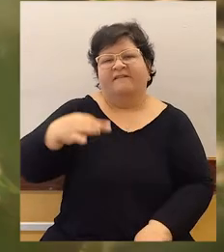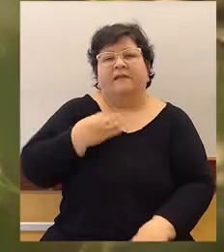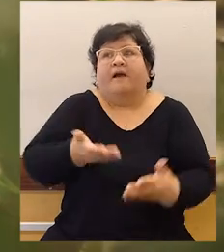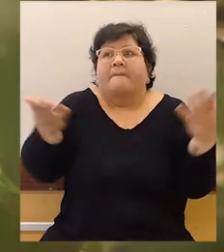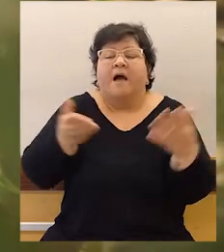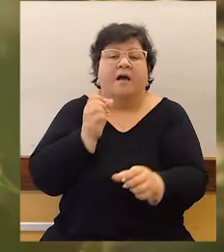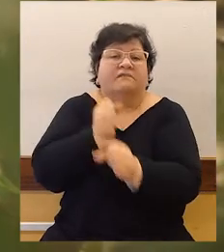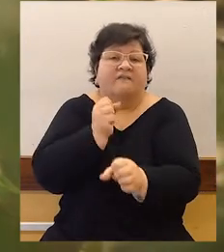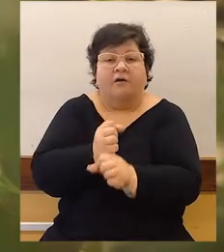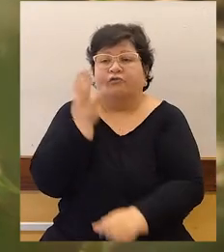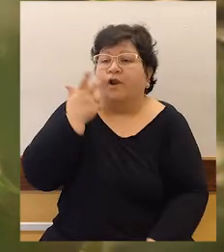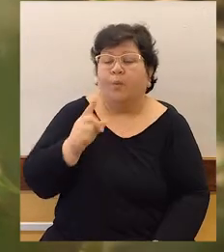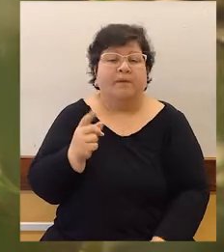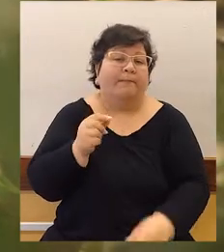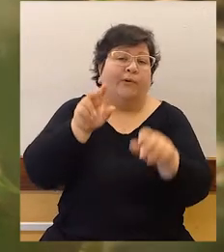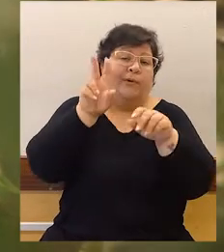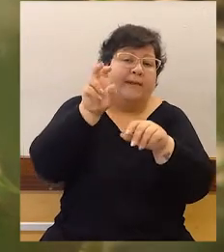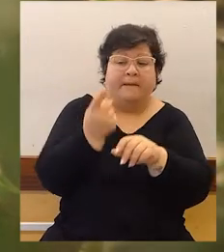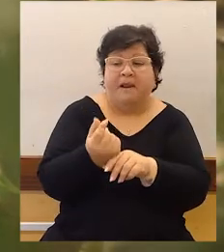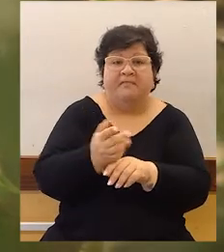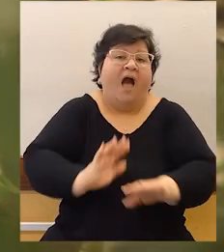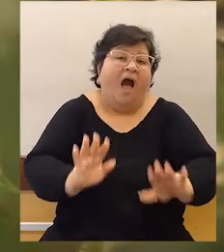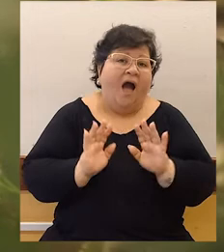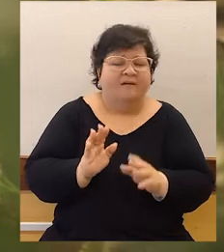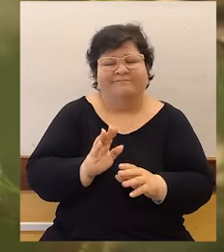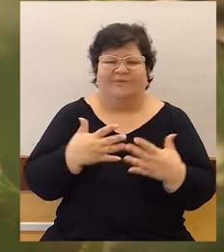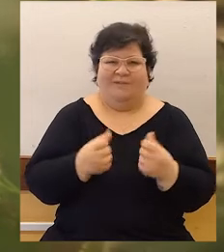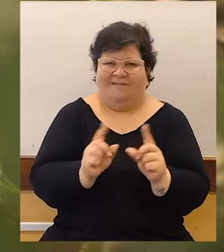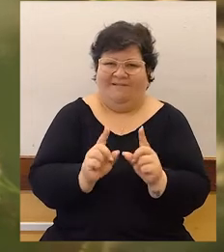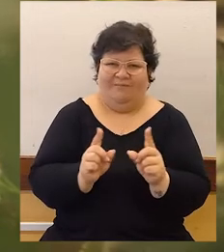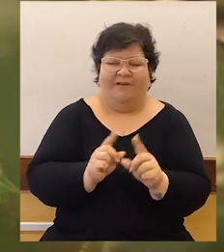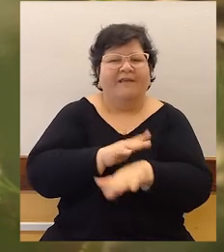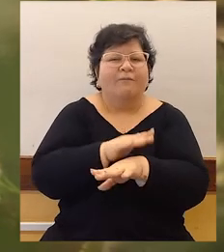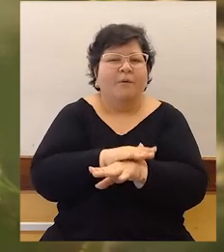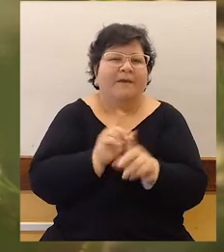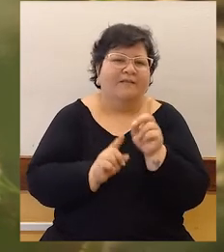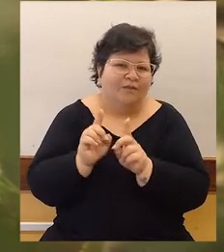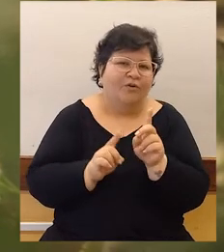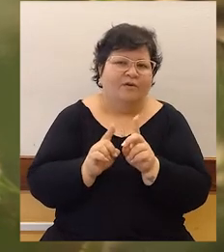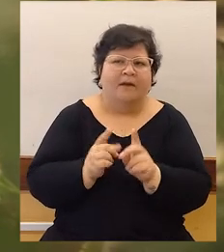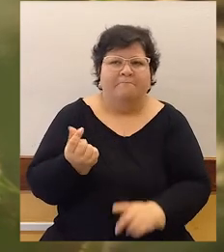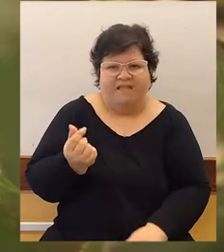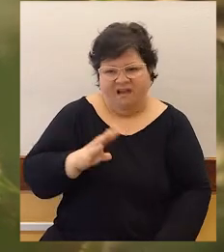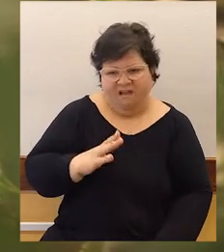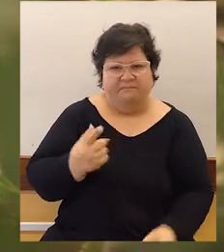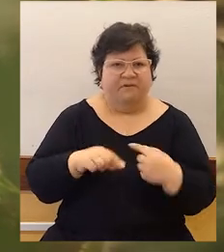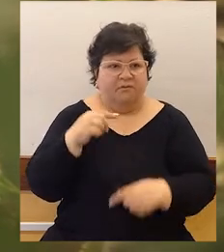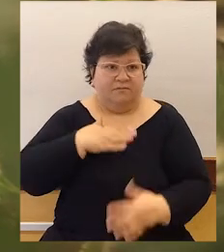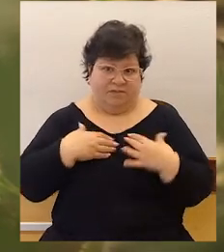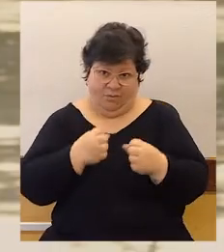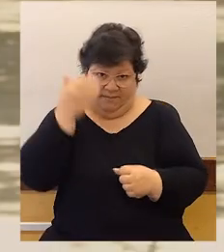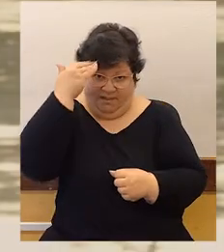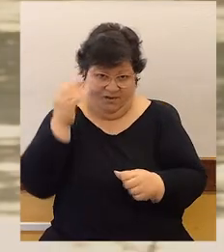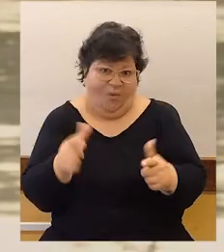trabajo que no le gusta solo por el tema económico y eso no es sano. En algún momento, o capaz que va a tener mucha plata, pero no va a tener salud mental, eso te lo